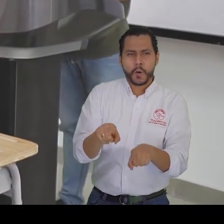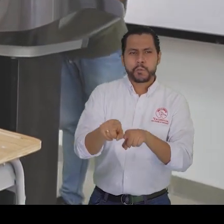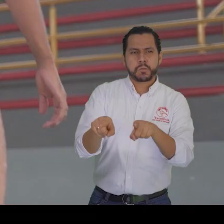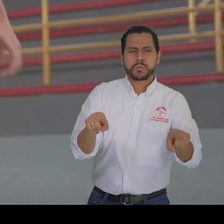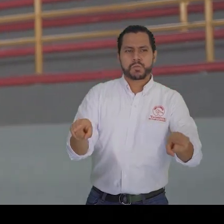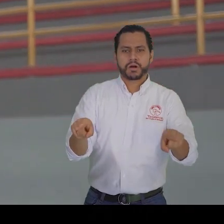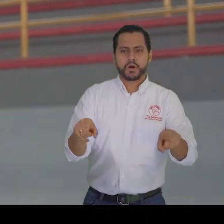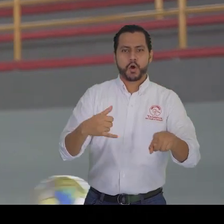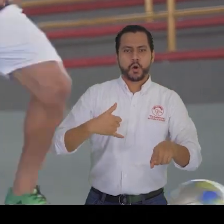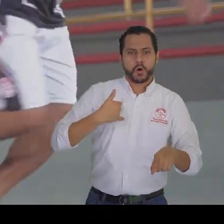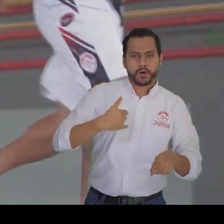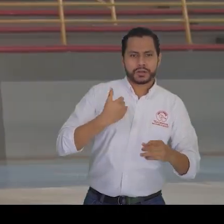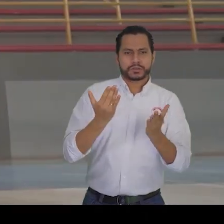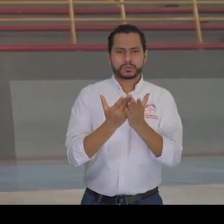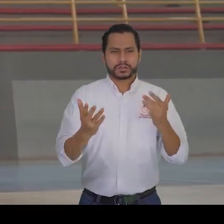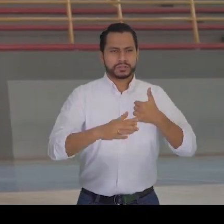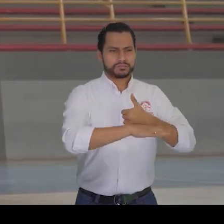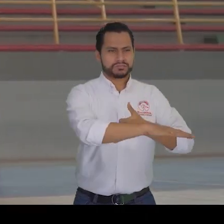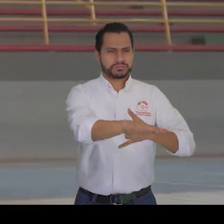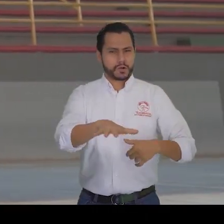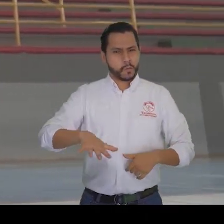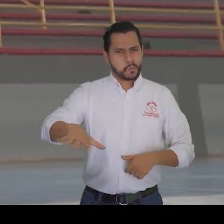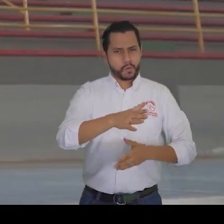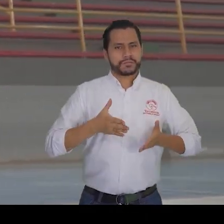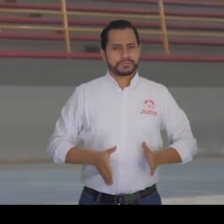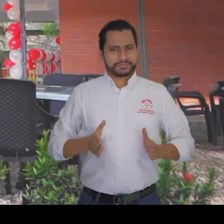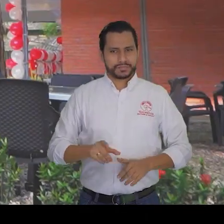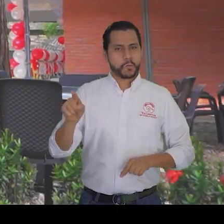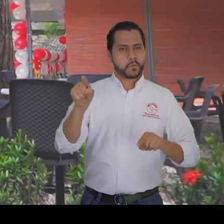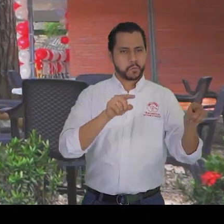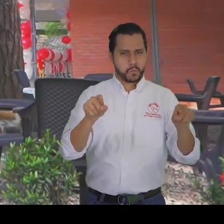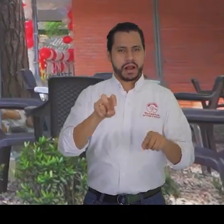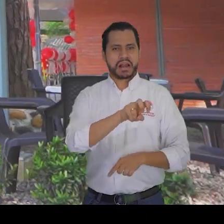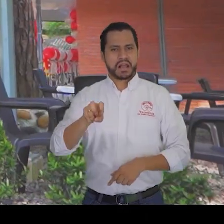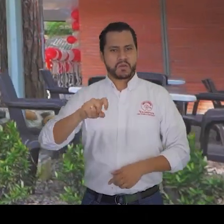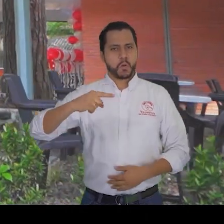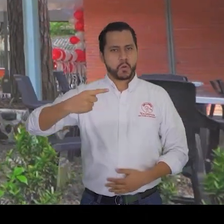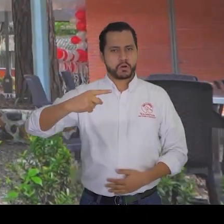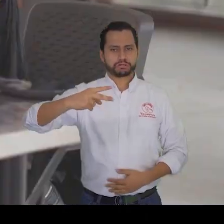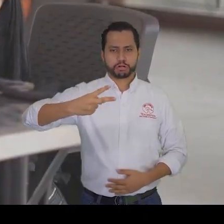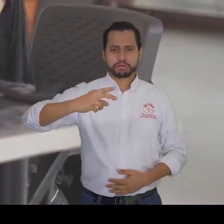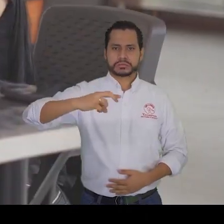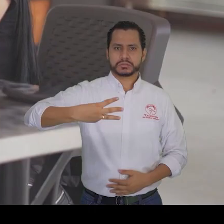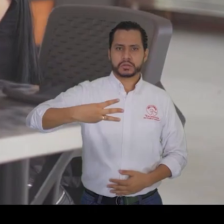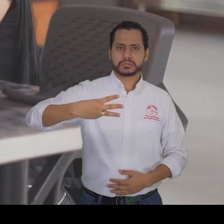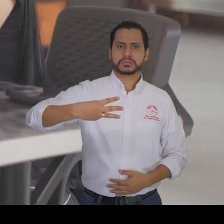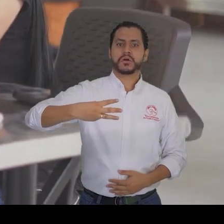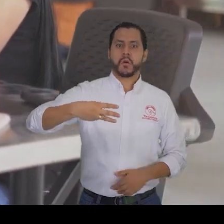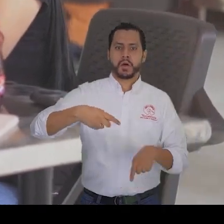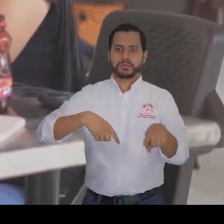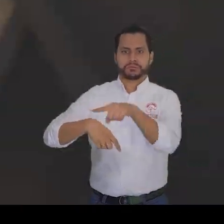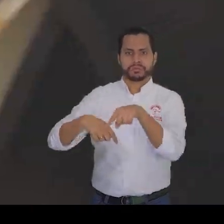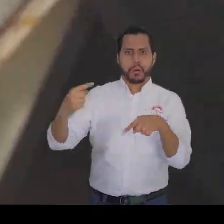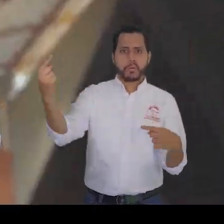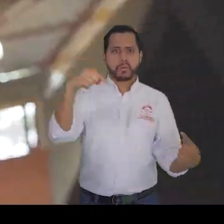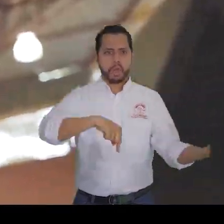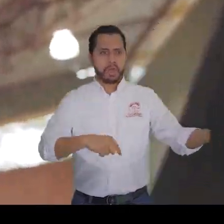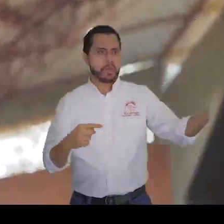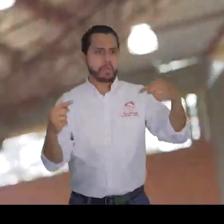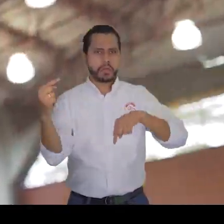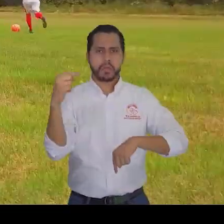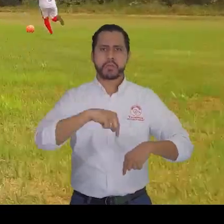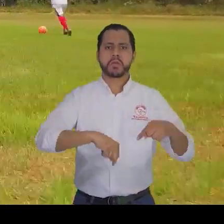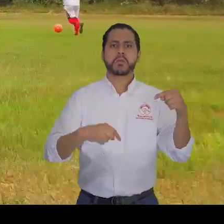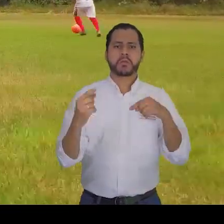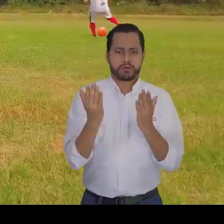está conformada especialmente por jóvenes de la región, de estratos socioeconómicos 1, 2 y 3, que encuentran